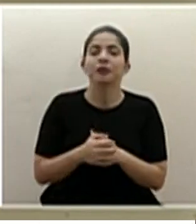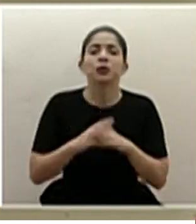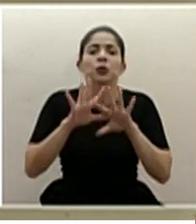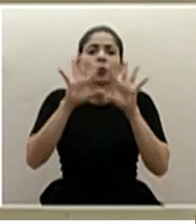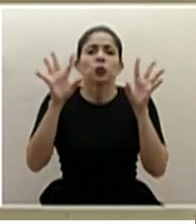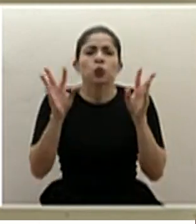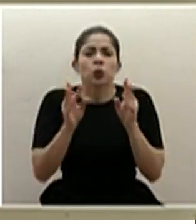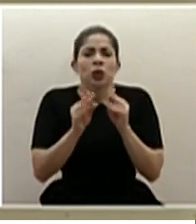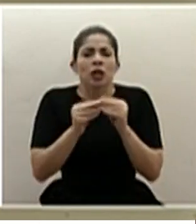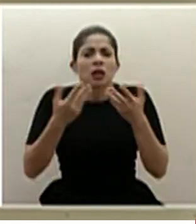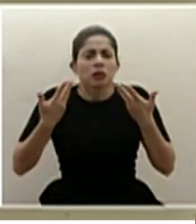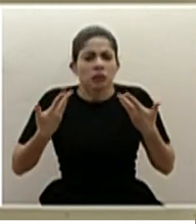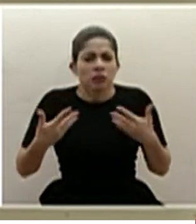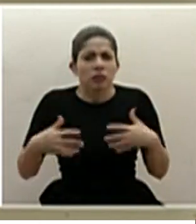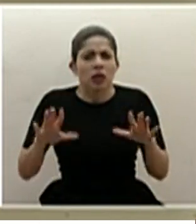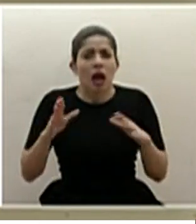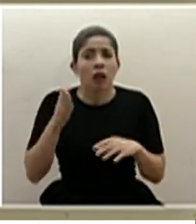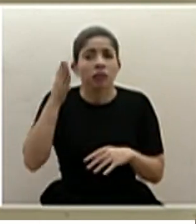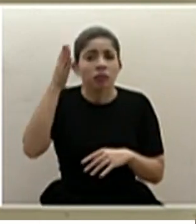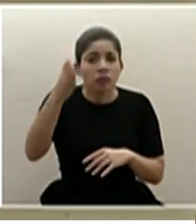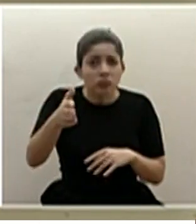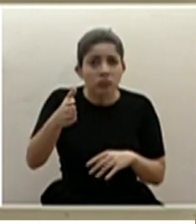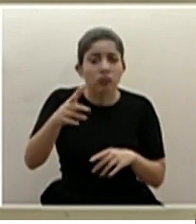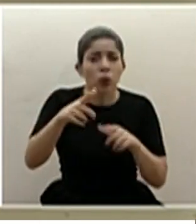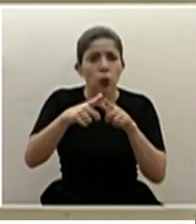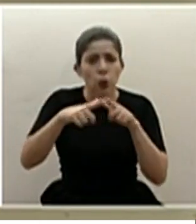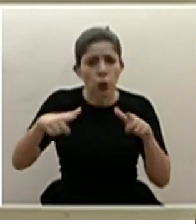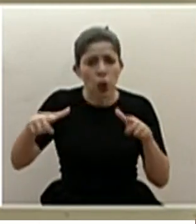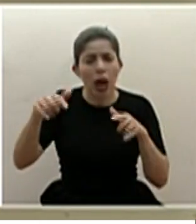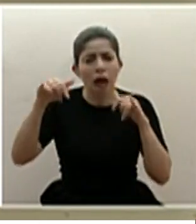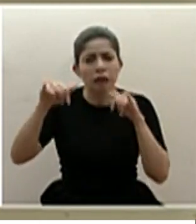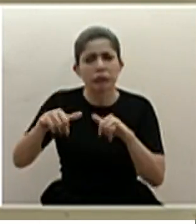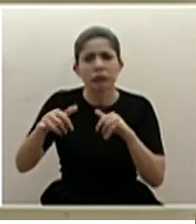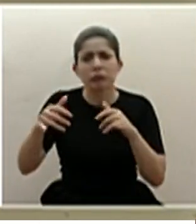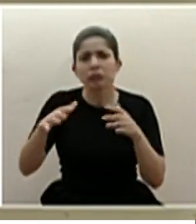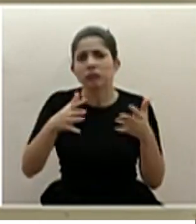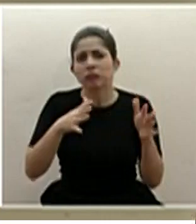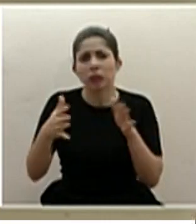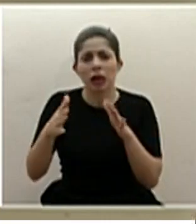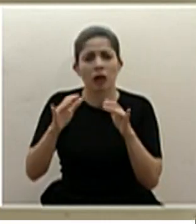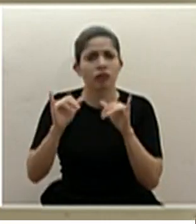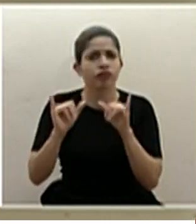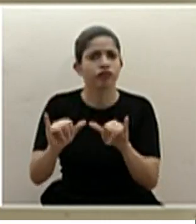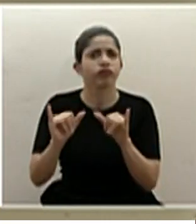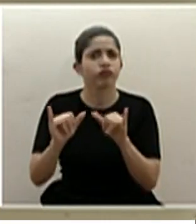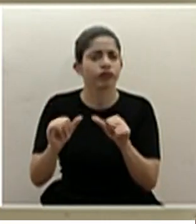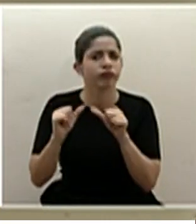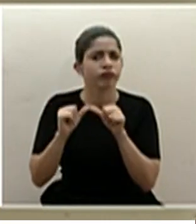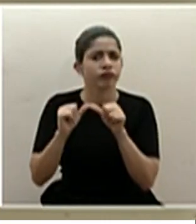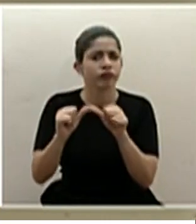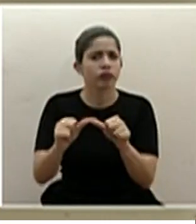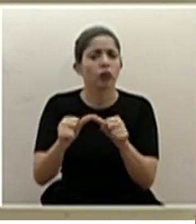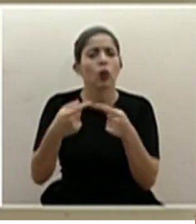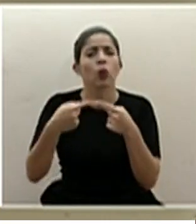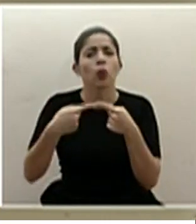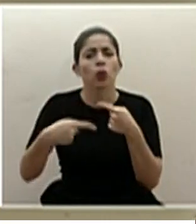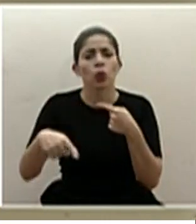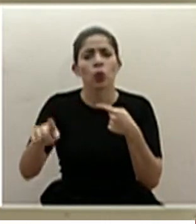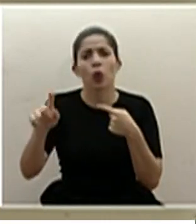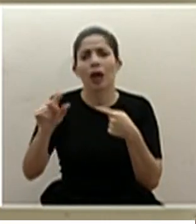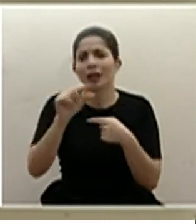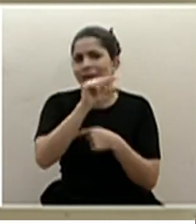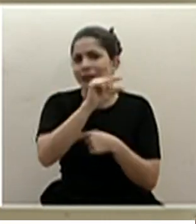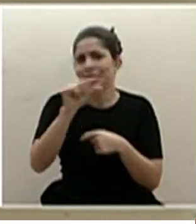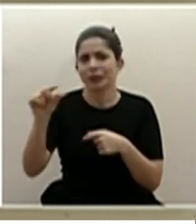total hemos estado en la región aproximadamente y de manera permanente durante todas